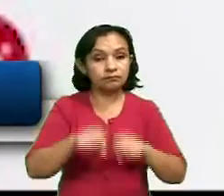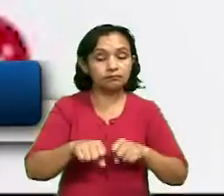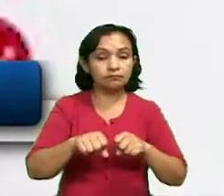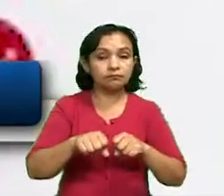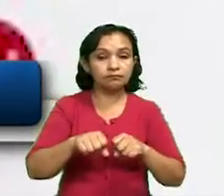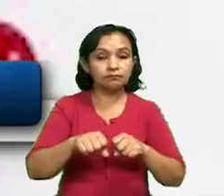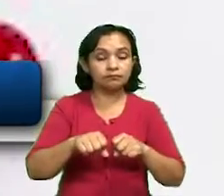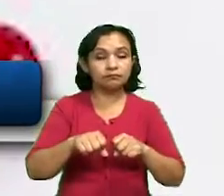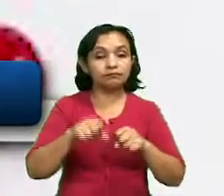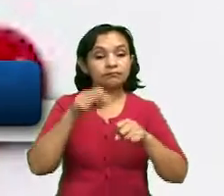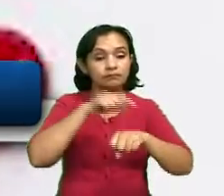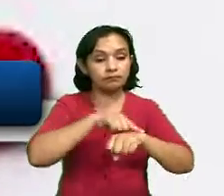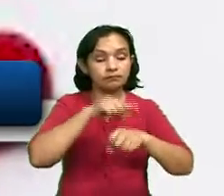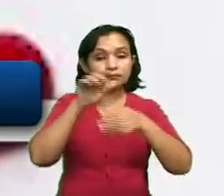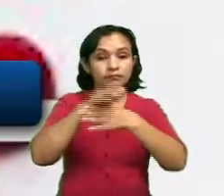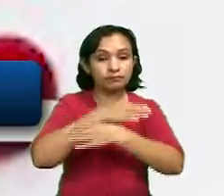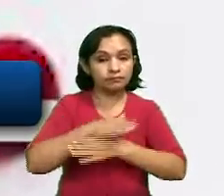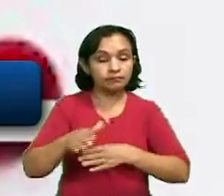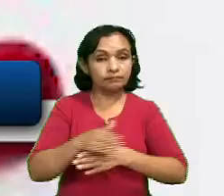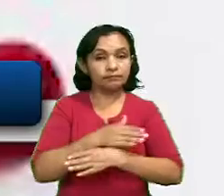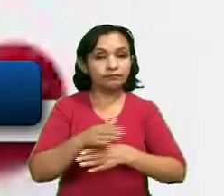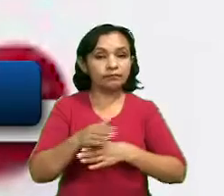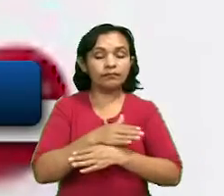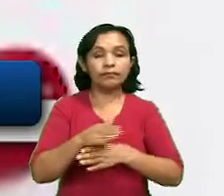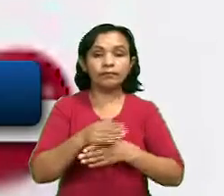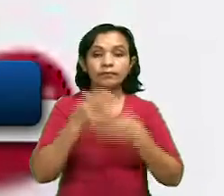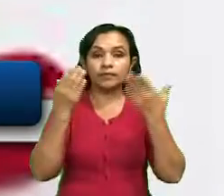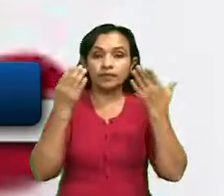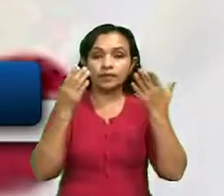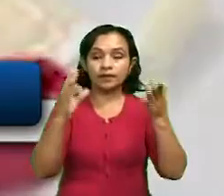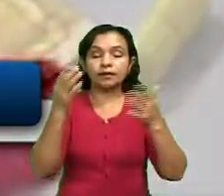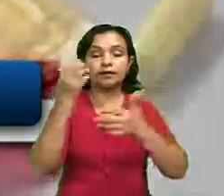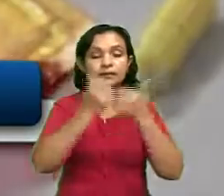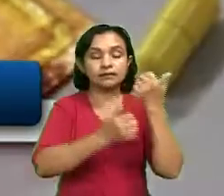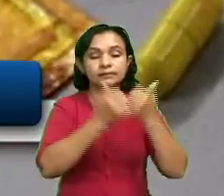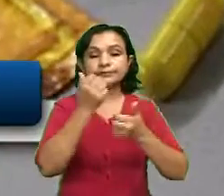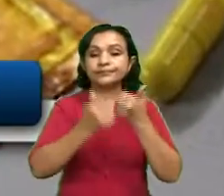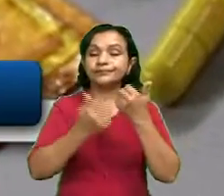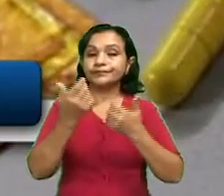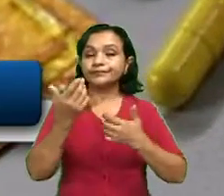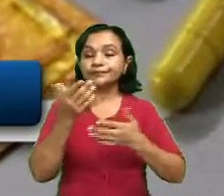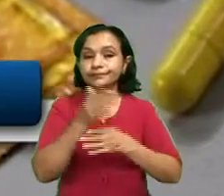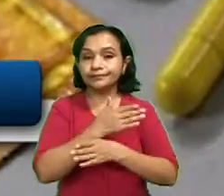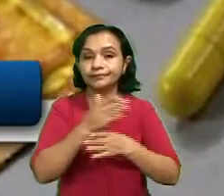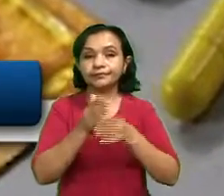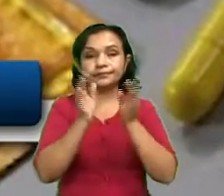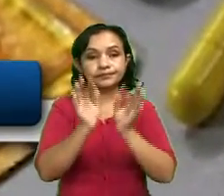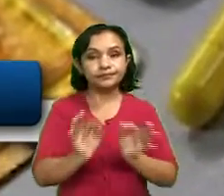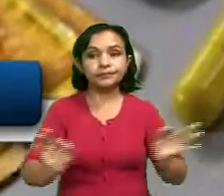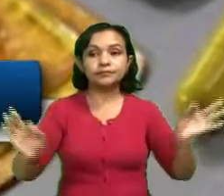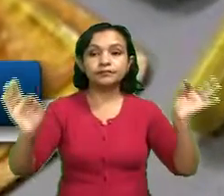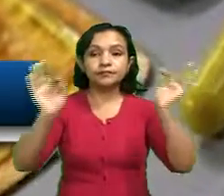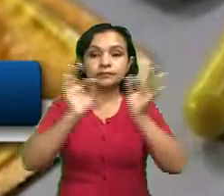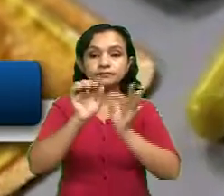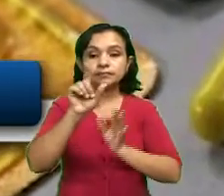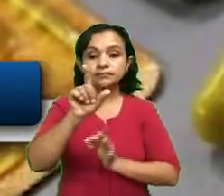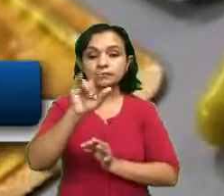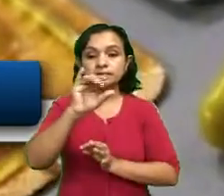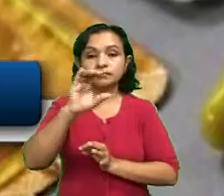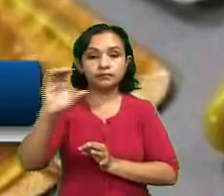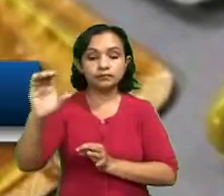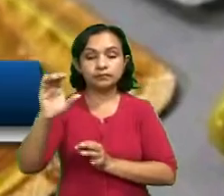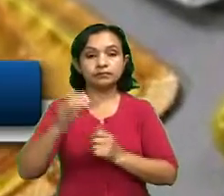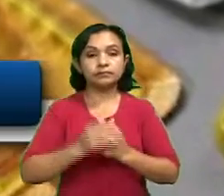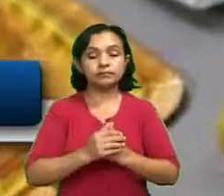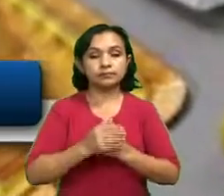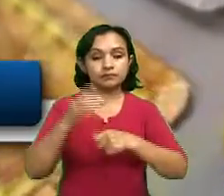tomar en horas distintas. Porque todo producto te va a dar un efecto negativo. Eso es importante también, licenciada. Por ejemplo,